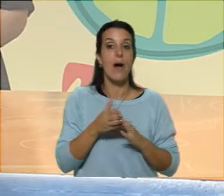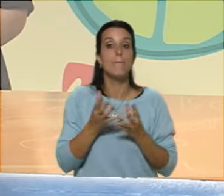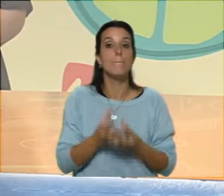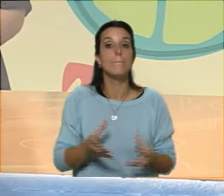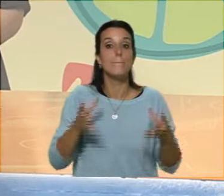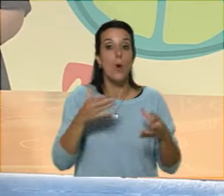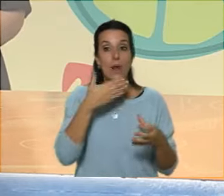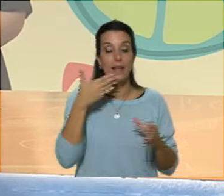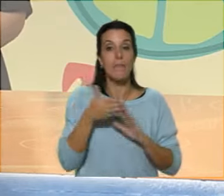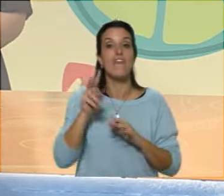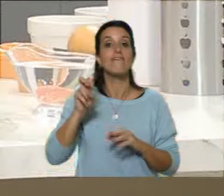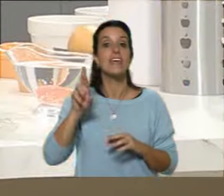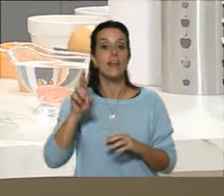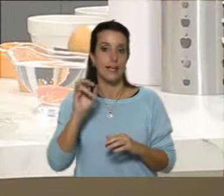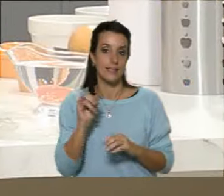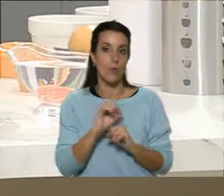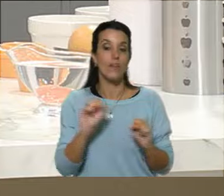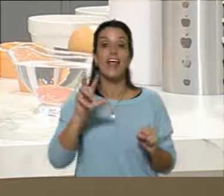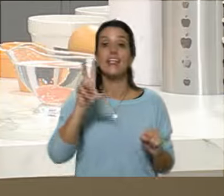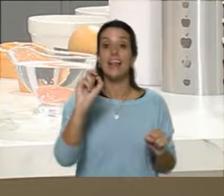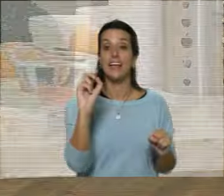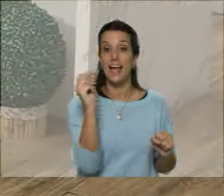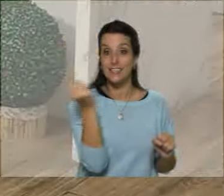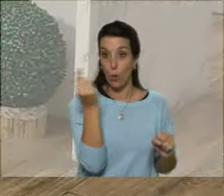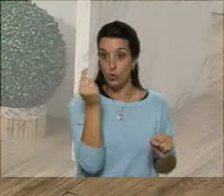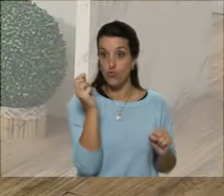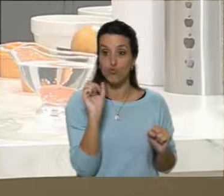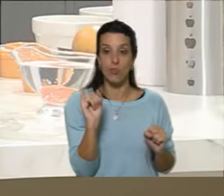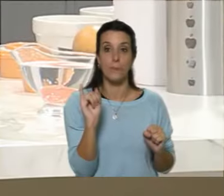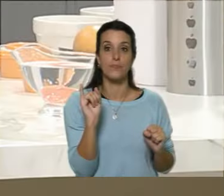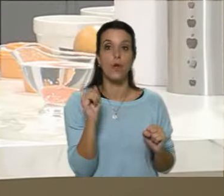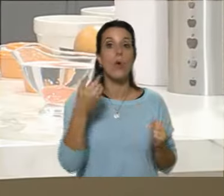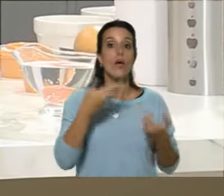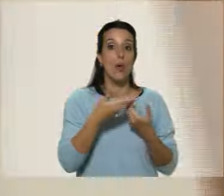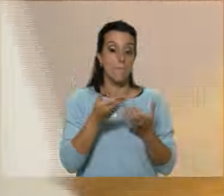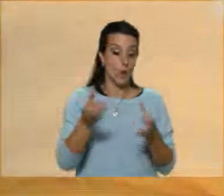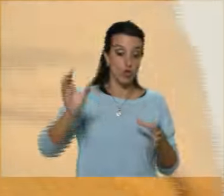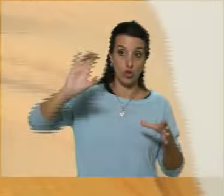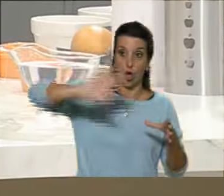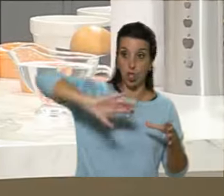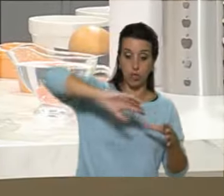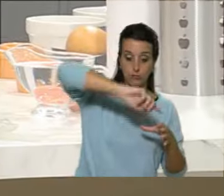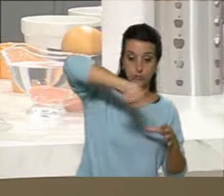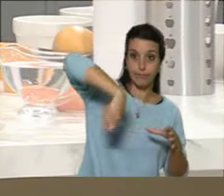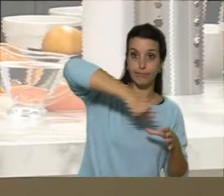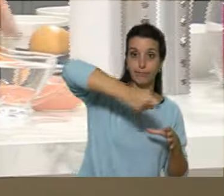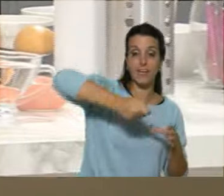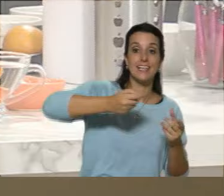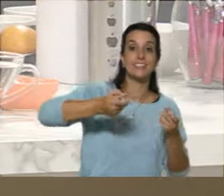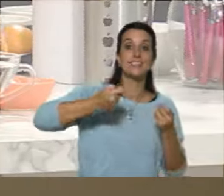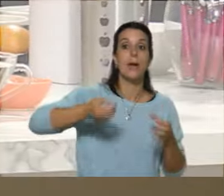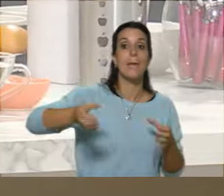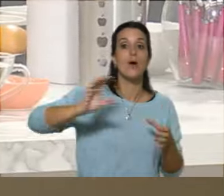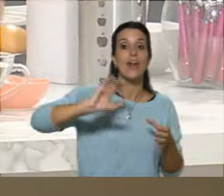crema pastelera vamos con Birna? Sí, ¿me podés dar 30 segundos? Dale, por supuesto. ¿Sí? Cuando lo tenés así, tenés que